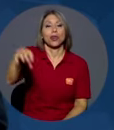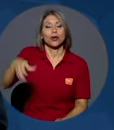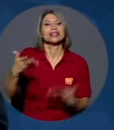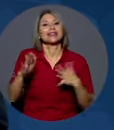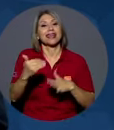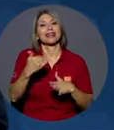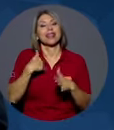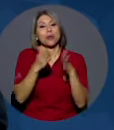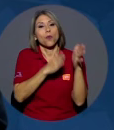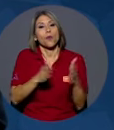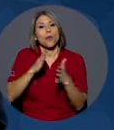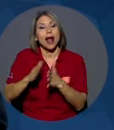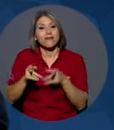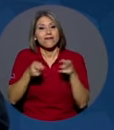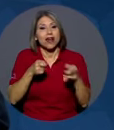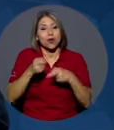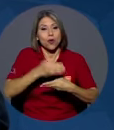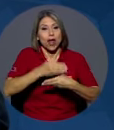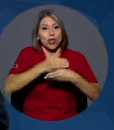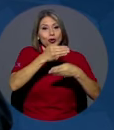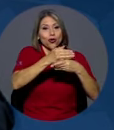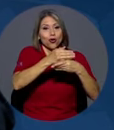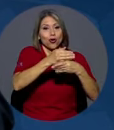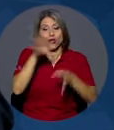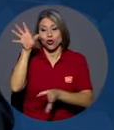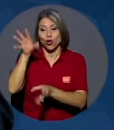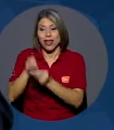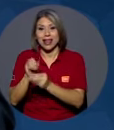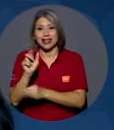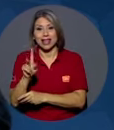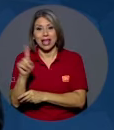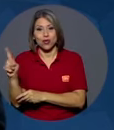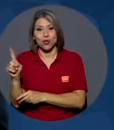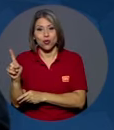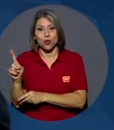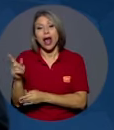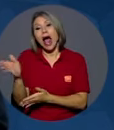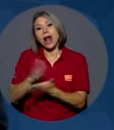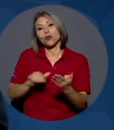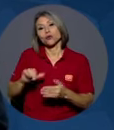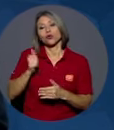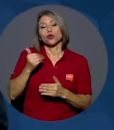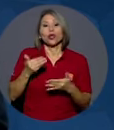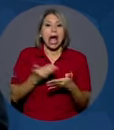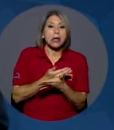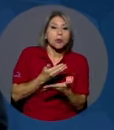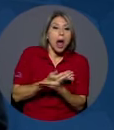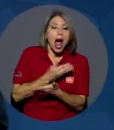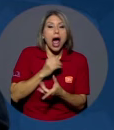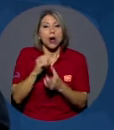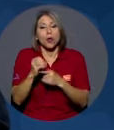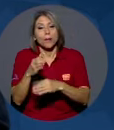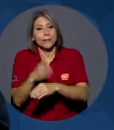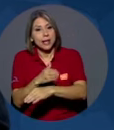un plan regulador de 31, y algunos otros están en proceso de actualización o de